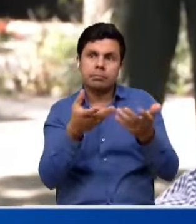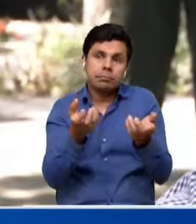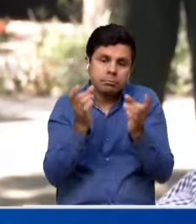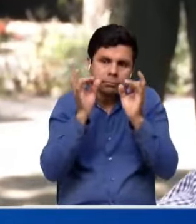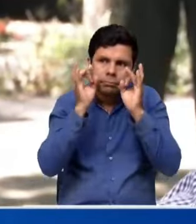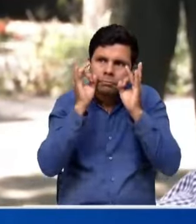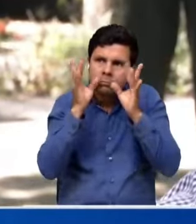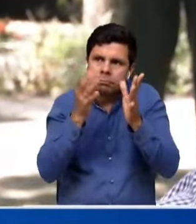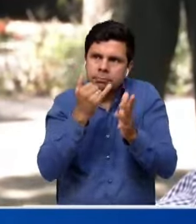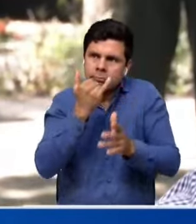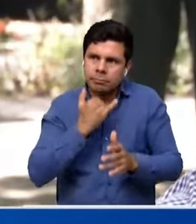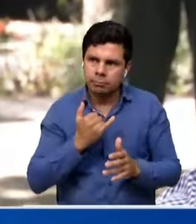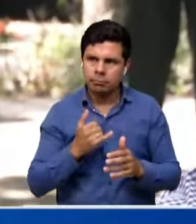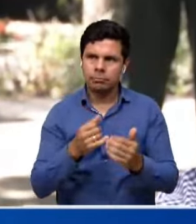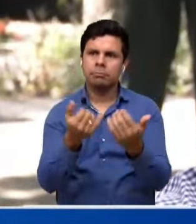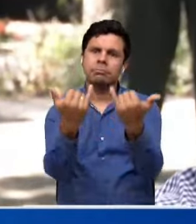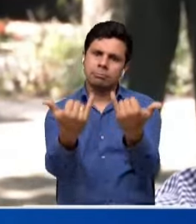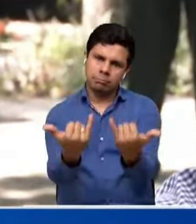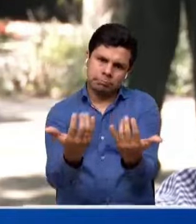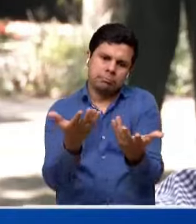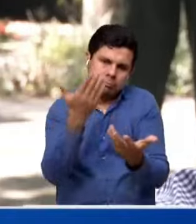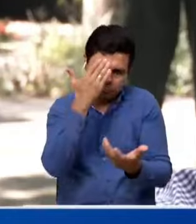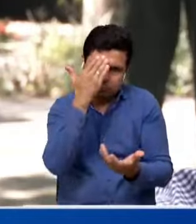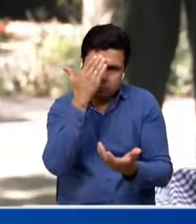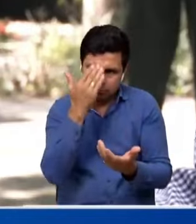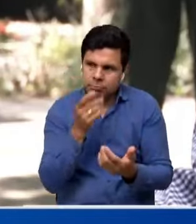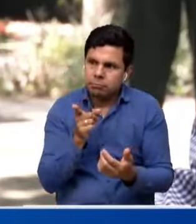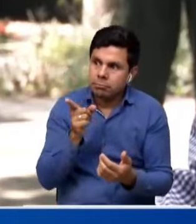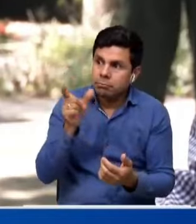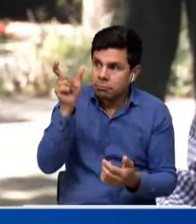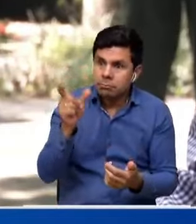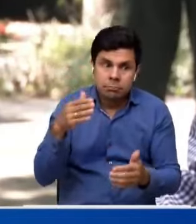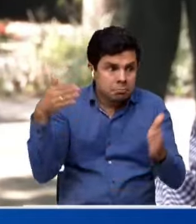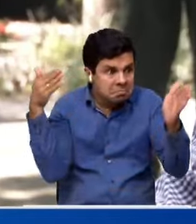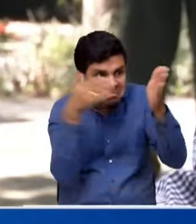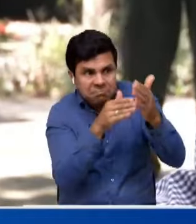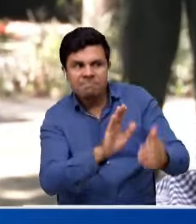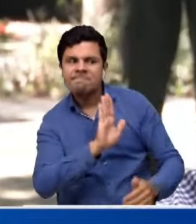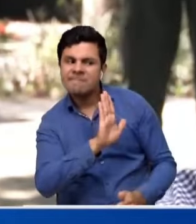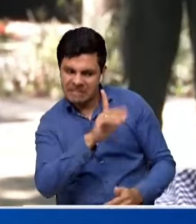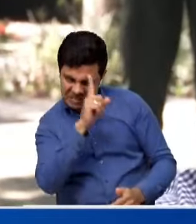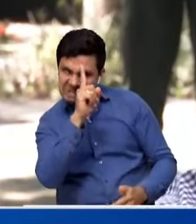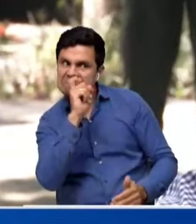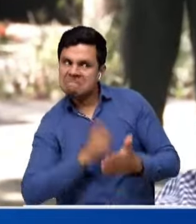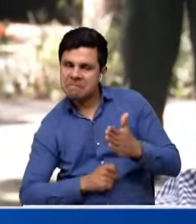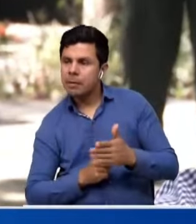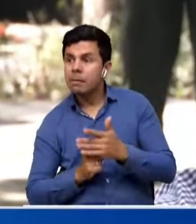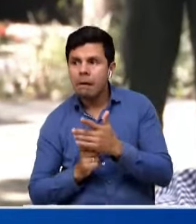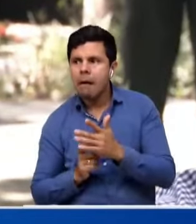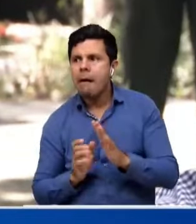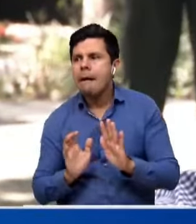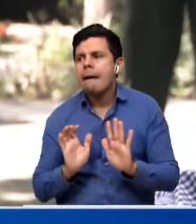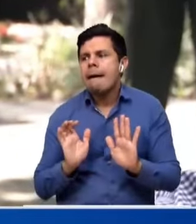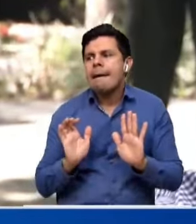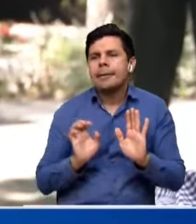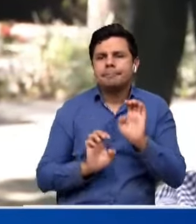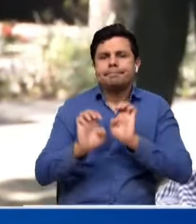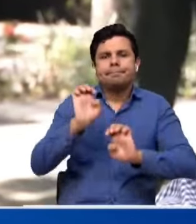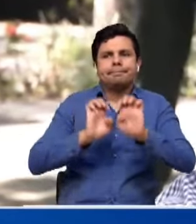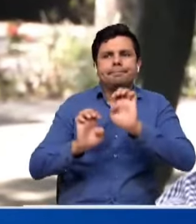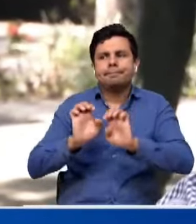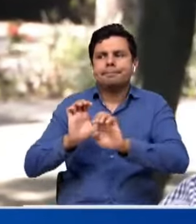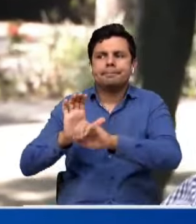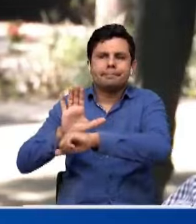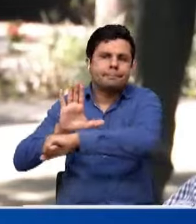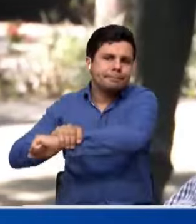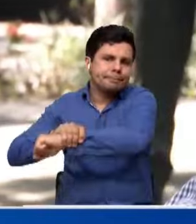agravante. Entonces obviamente hay en este momento una defensa, pero lamentablemente vemos que ejercer